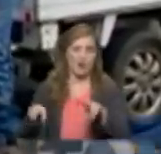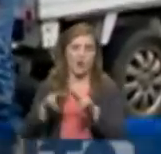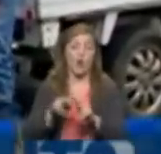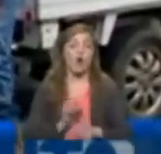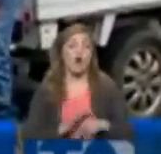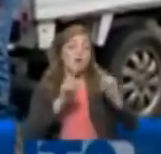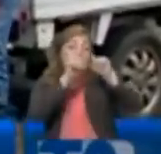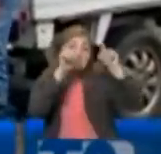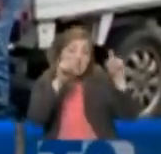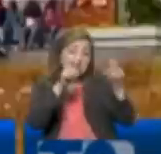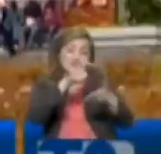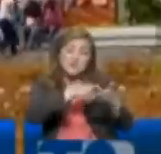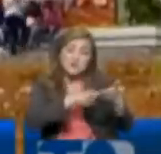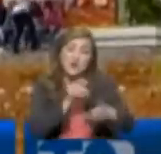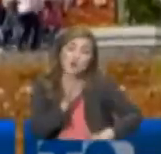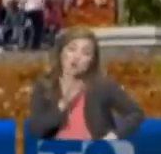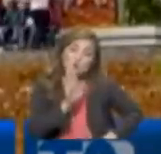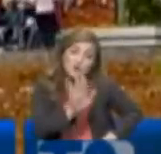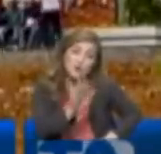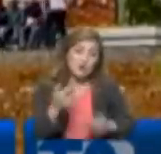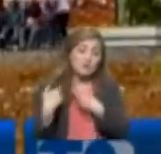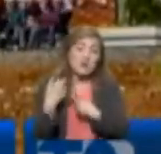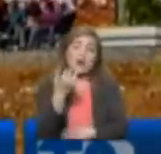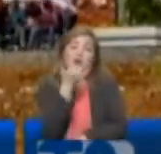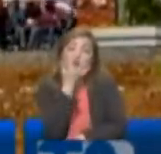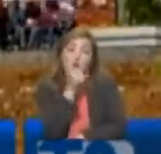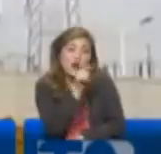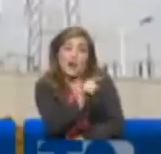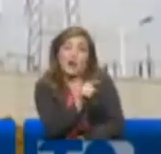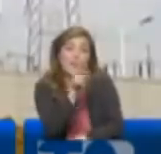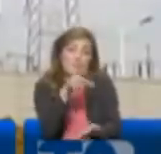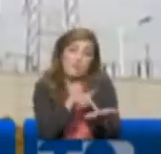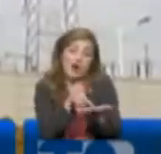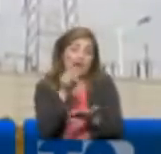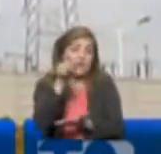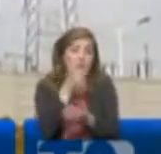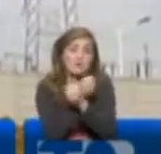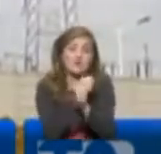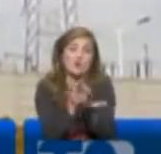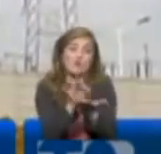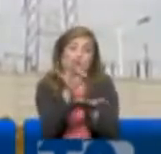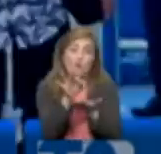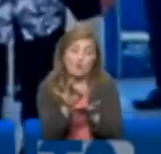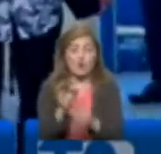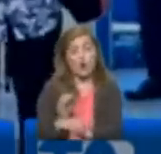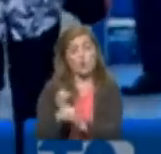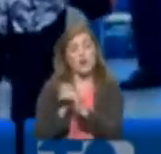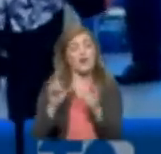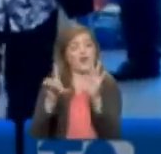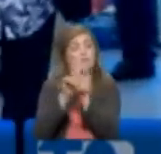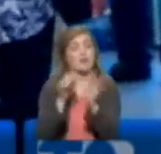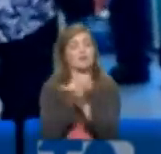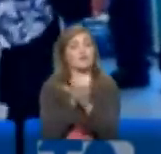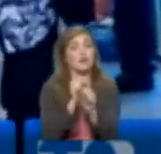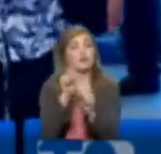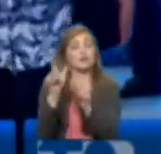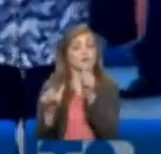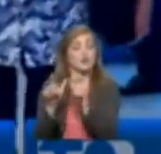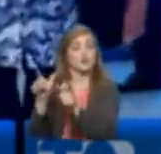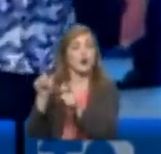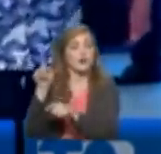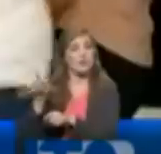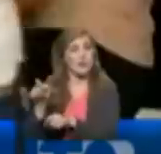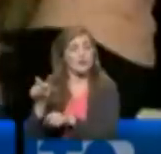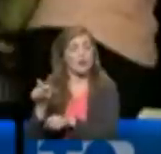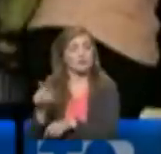fue un proveedor contratado por ellos quienes fallaron es la defensoría del pueblo según la obliga la ley de defensa al consumidor quien